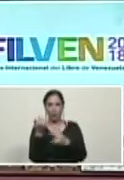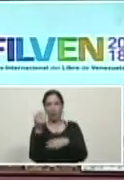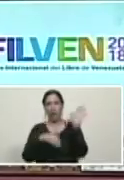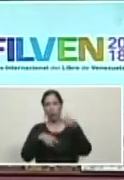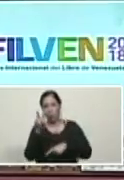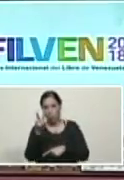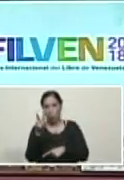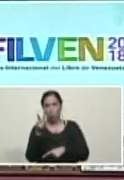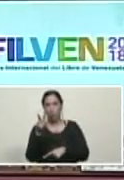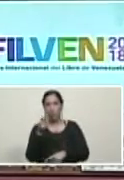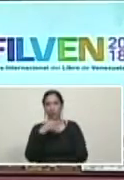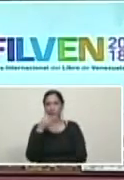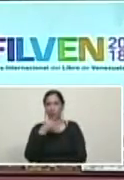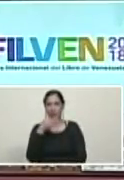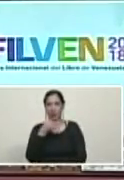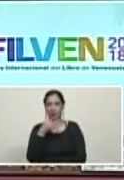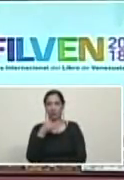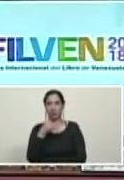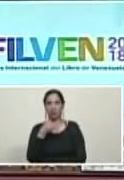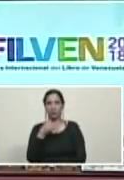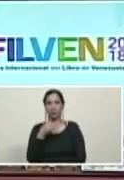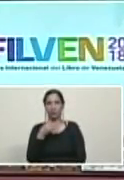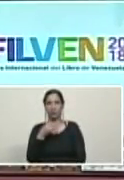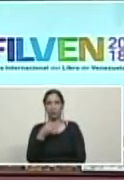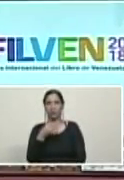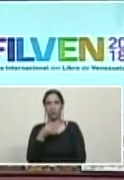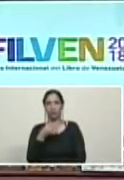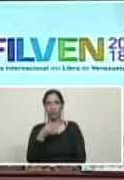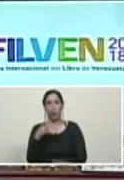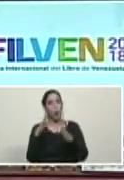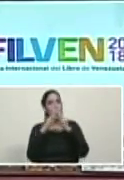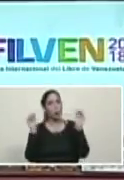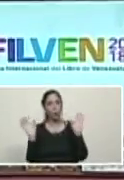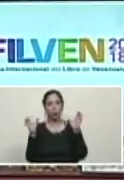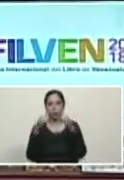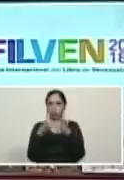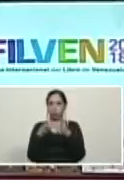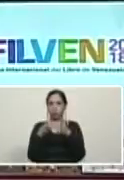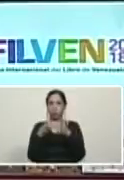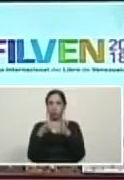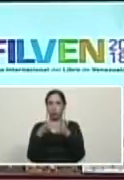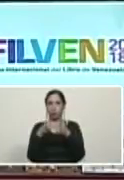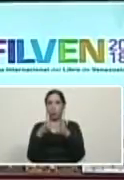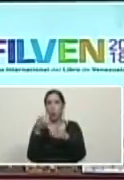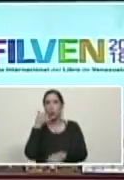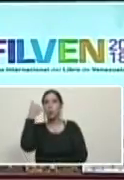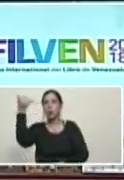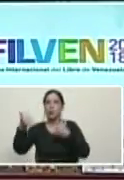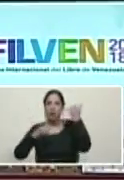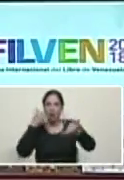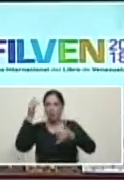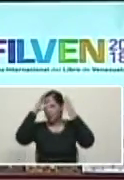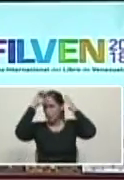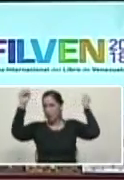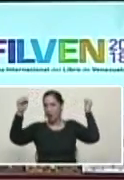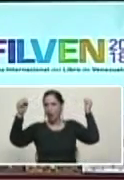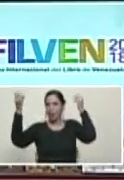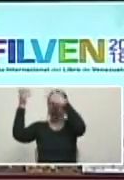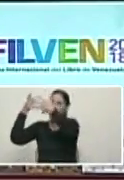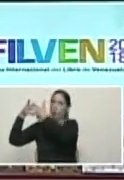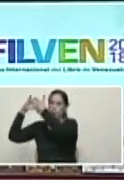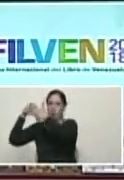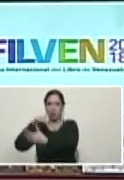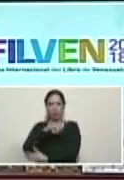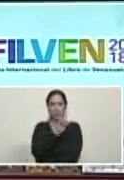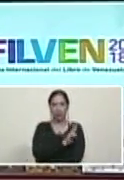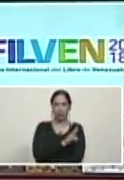países porque los persiguen. Todo el que se reúne conmigo lo llaman de la embajada gringa en Venezuela. En estos días